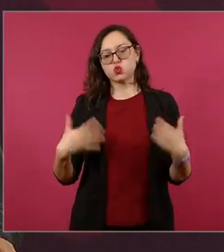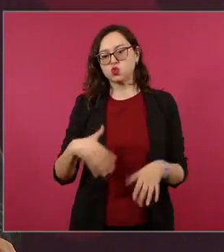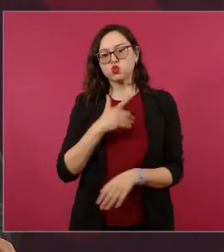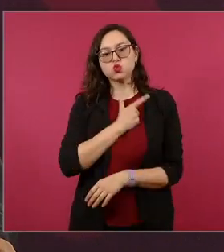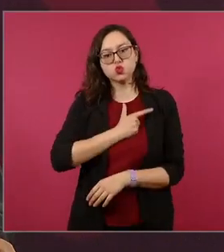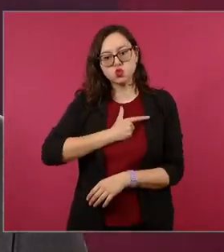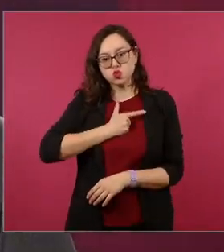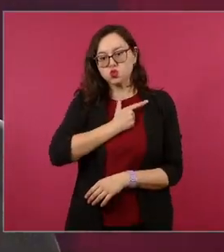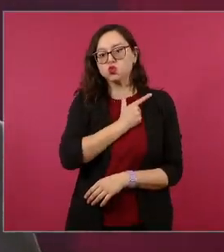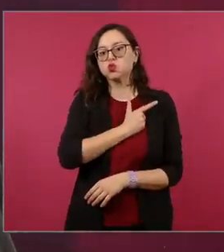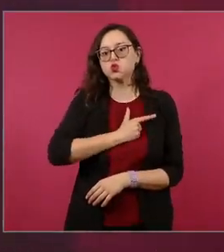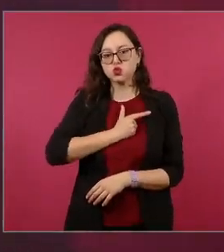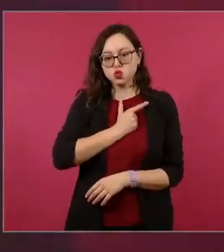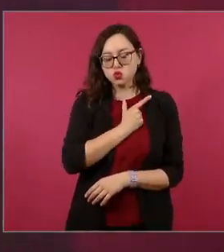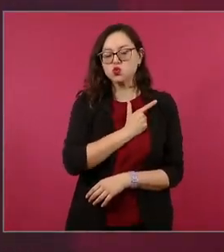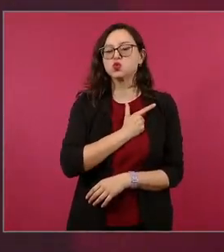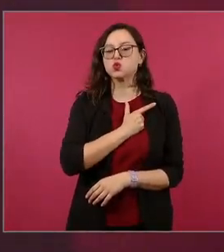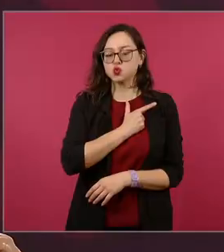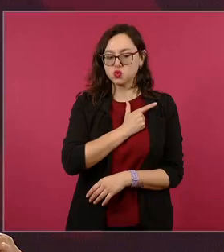Se reafirma